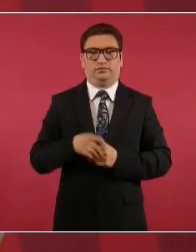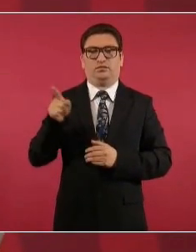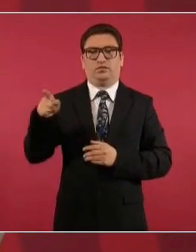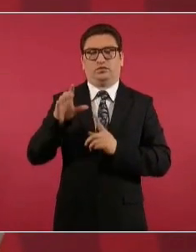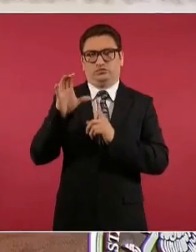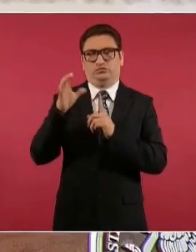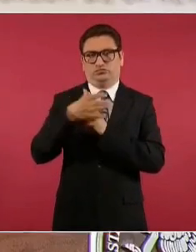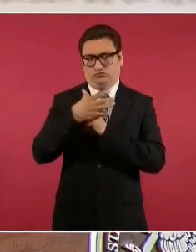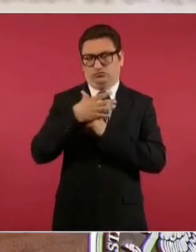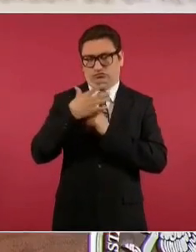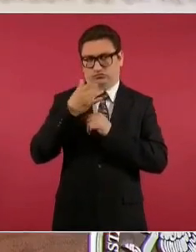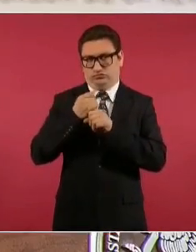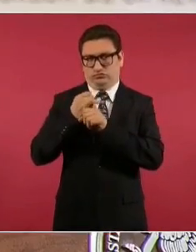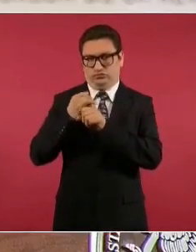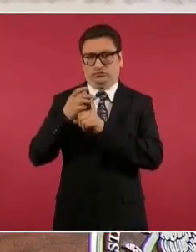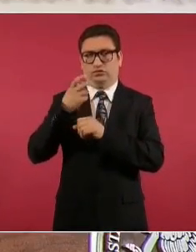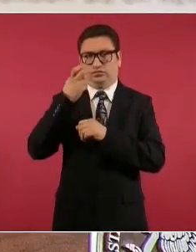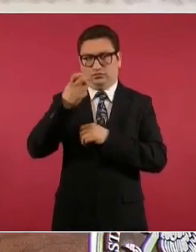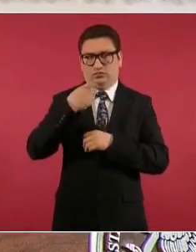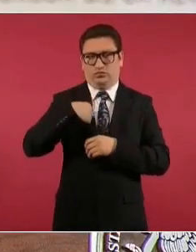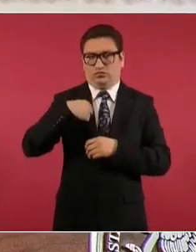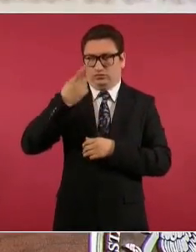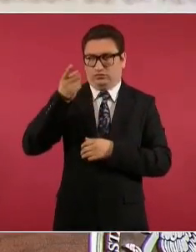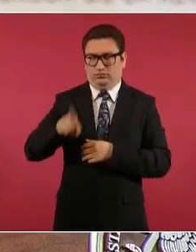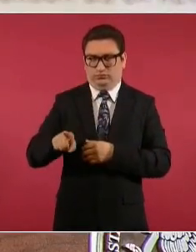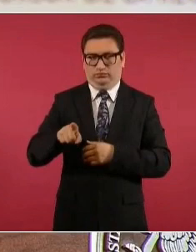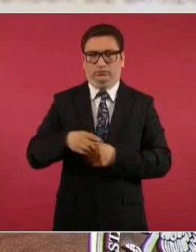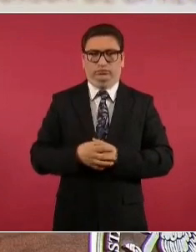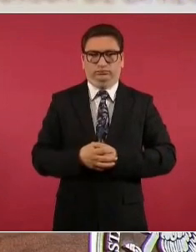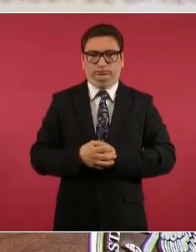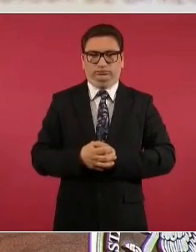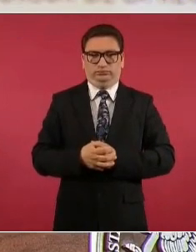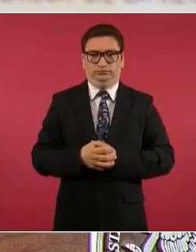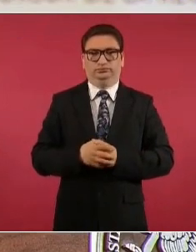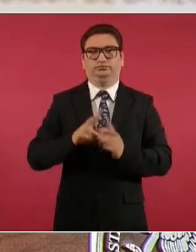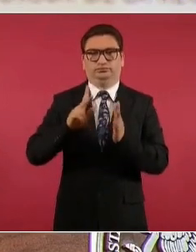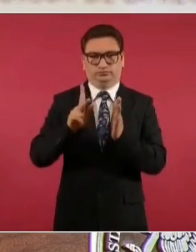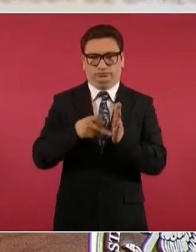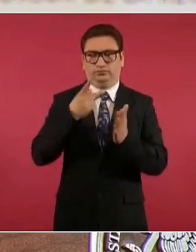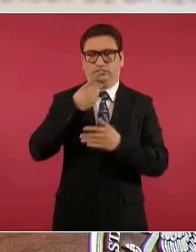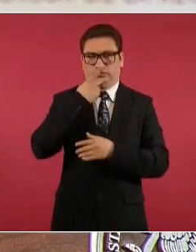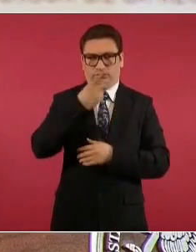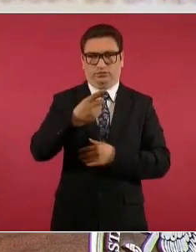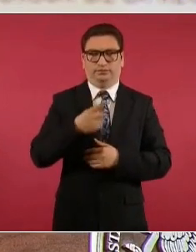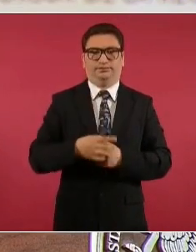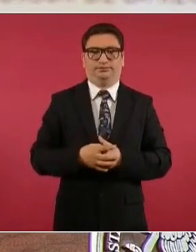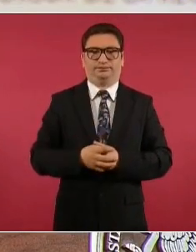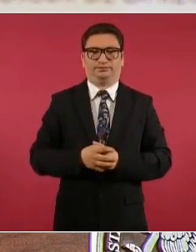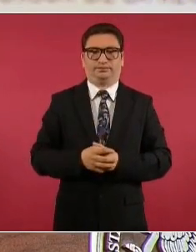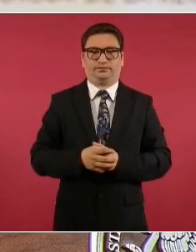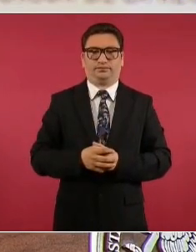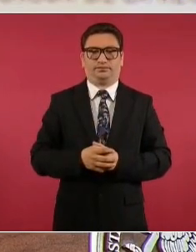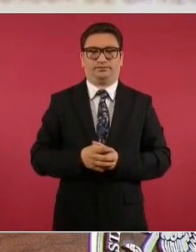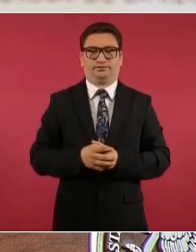comisión y por eso hay un decreto y repito,